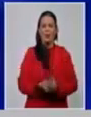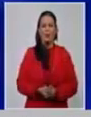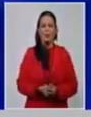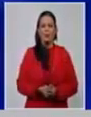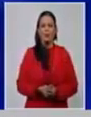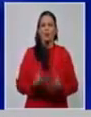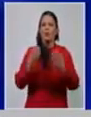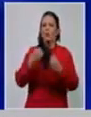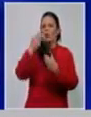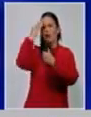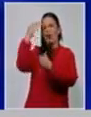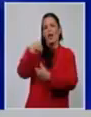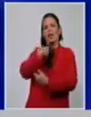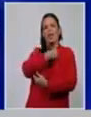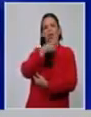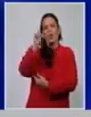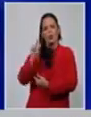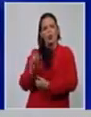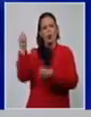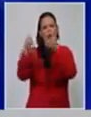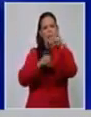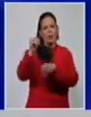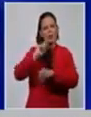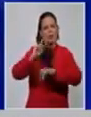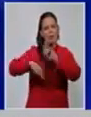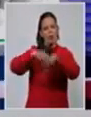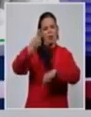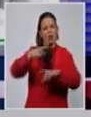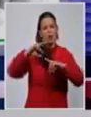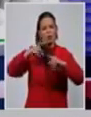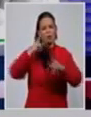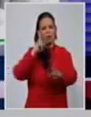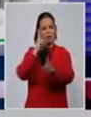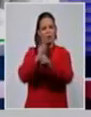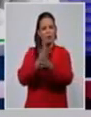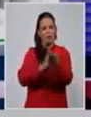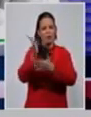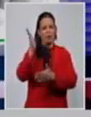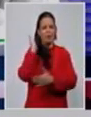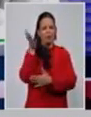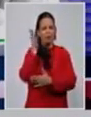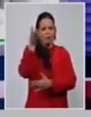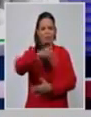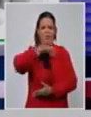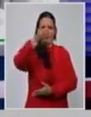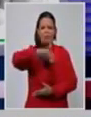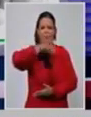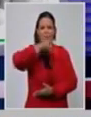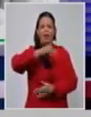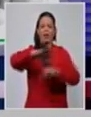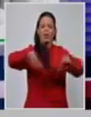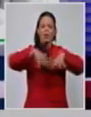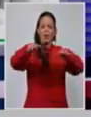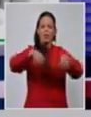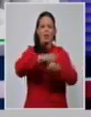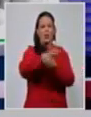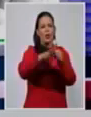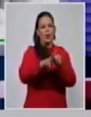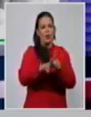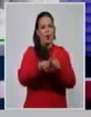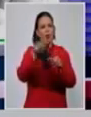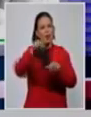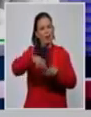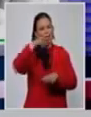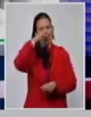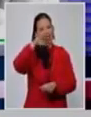su presencia. Lo esperamos mañana, doctor, para seguir ampliando la información sobre el comportamiento de la COVID-19 en Cuba. Ya no nos quedan